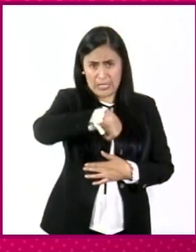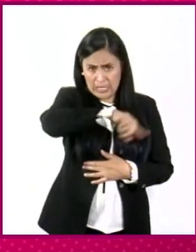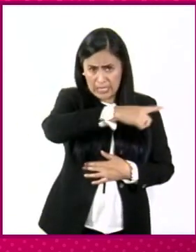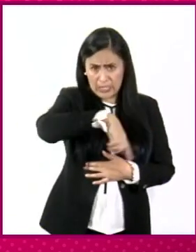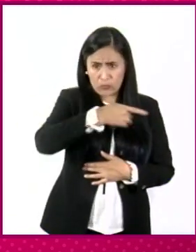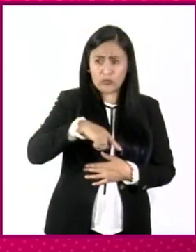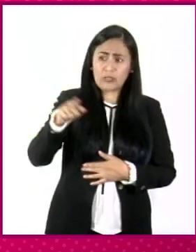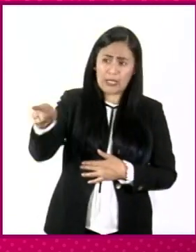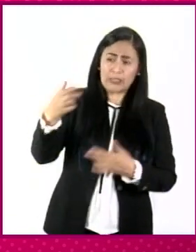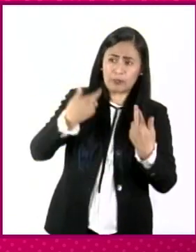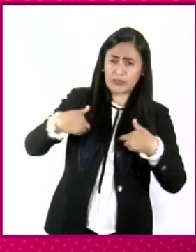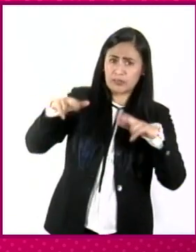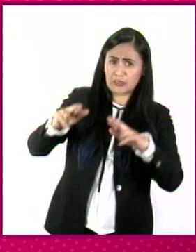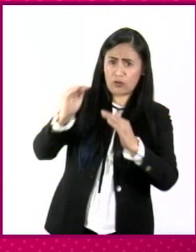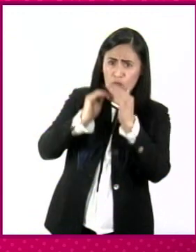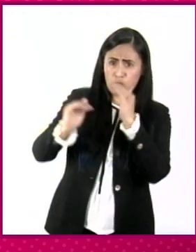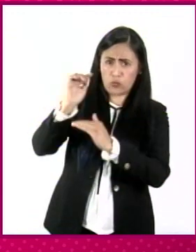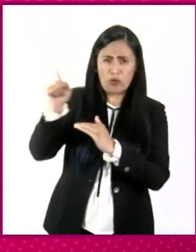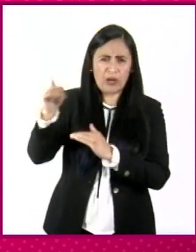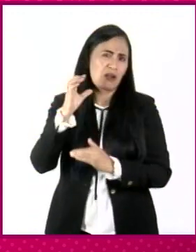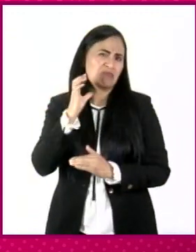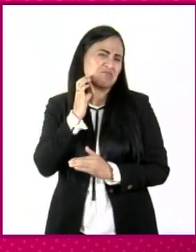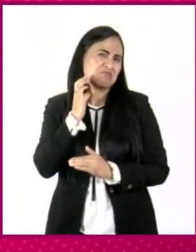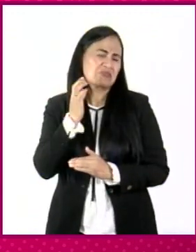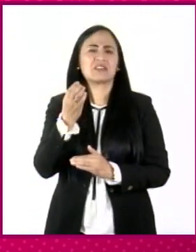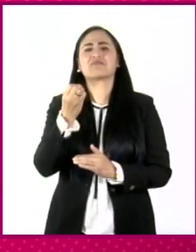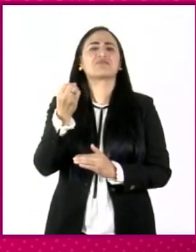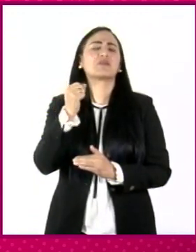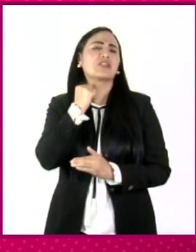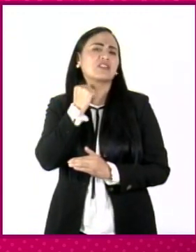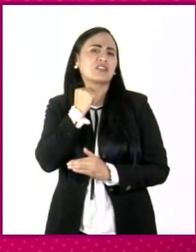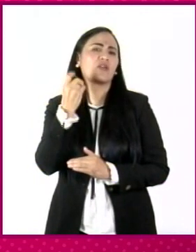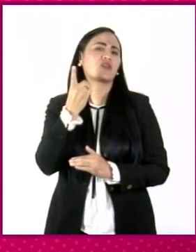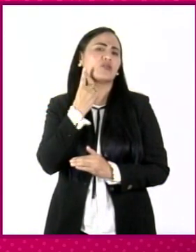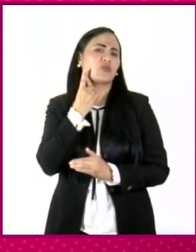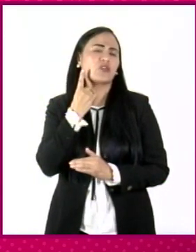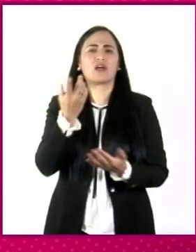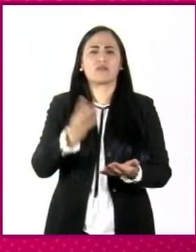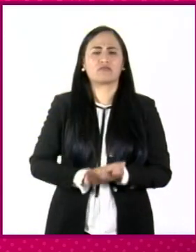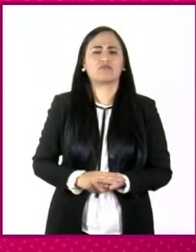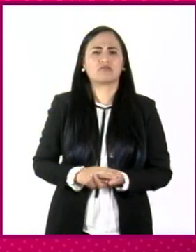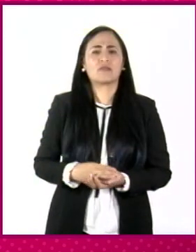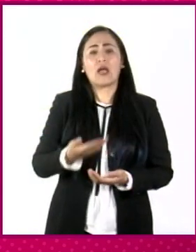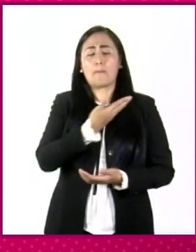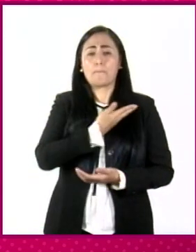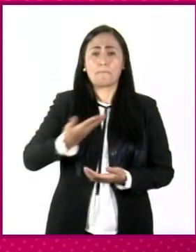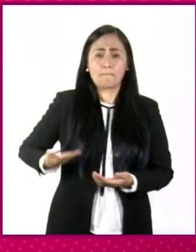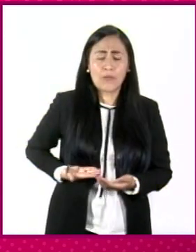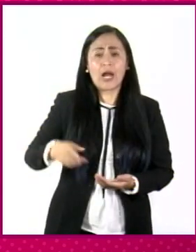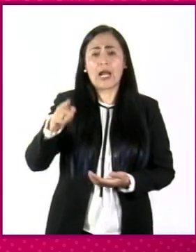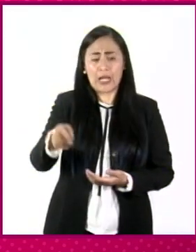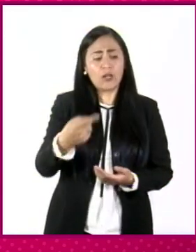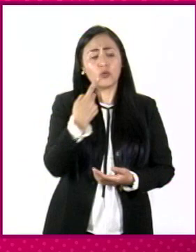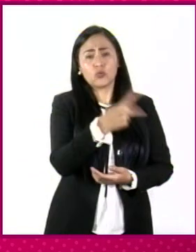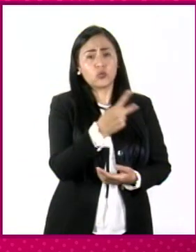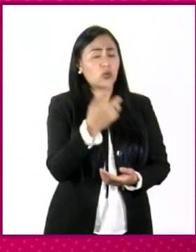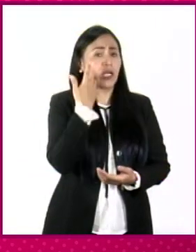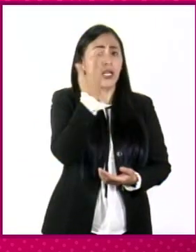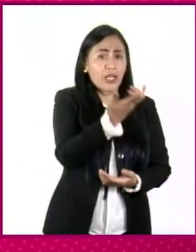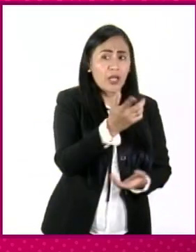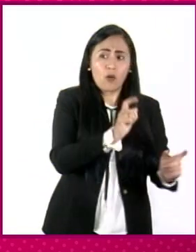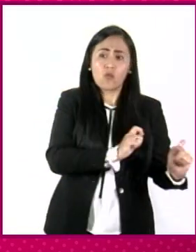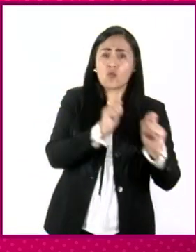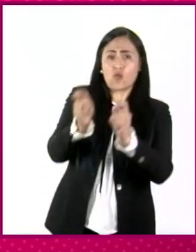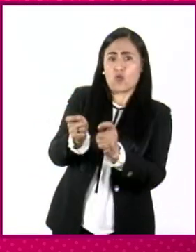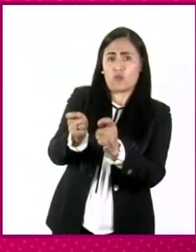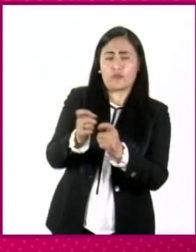sus representantes, en este caso los legisladores o el ejecutivo, digamos, la voluntad del pueblo, ¿no? Esta idea en